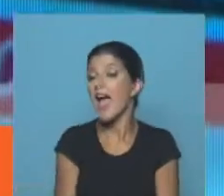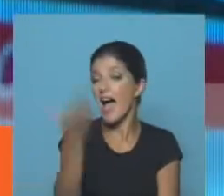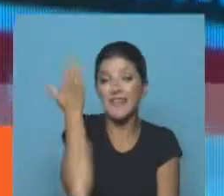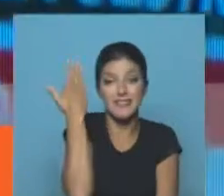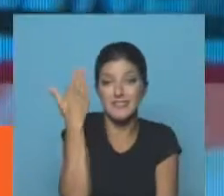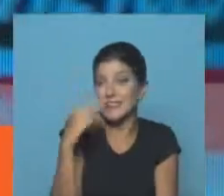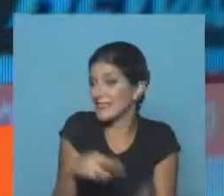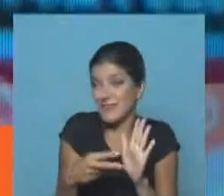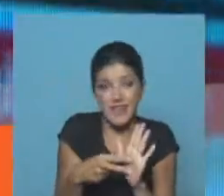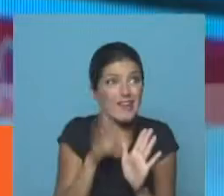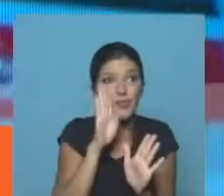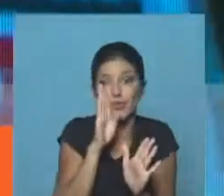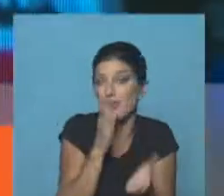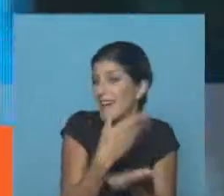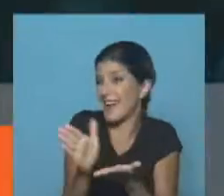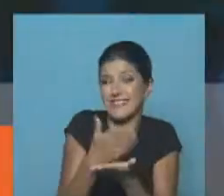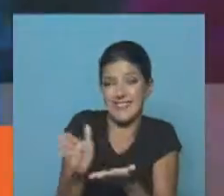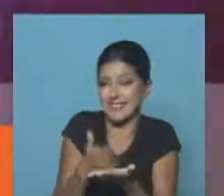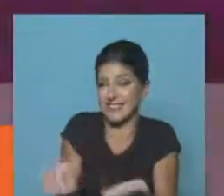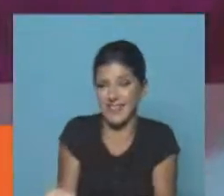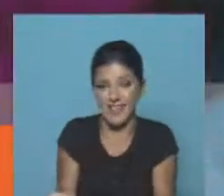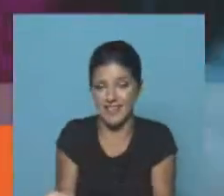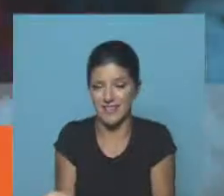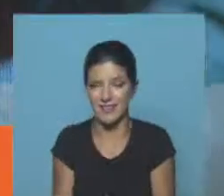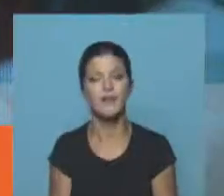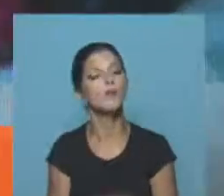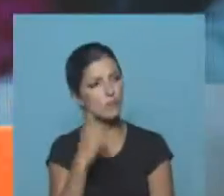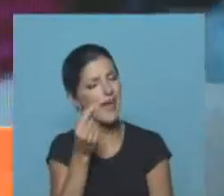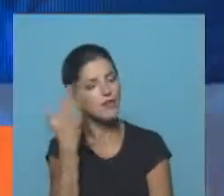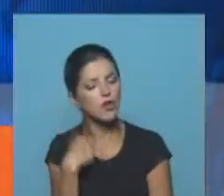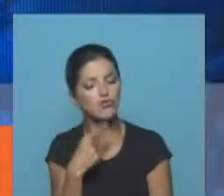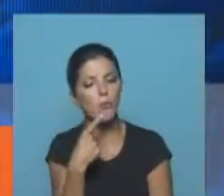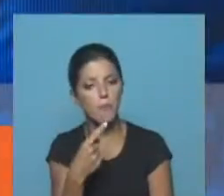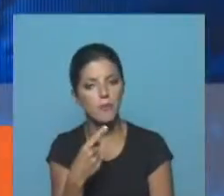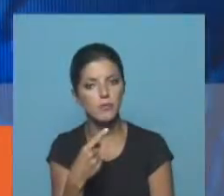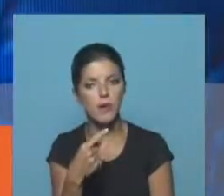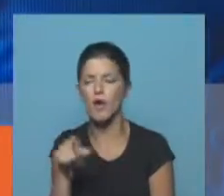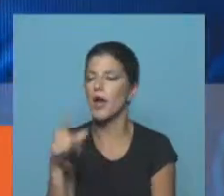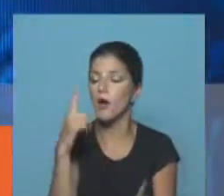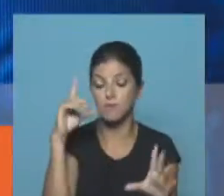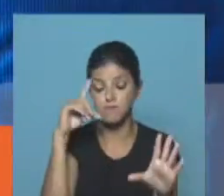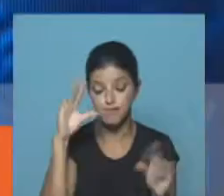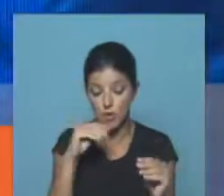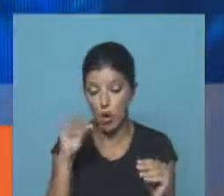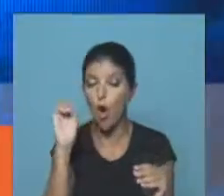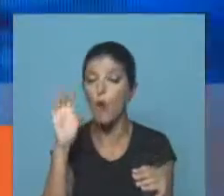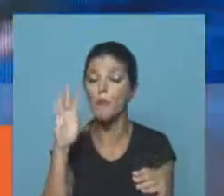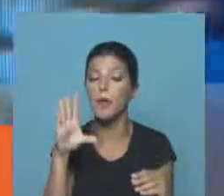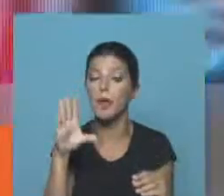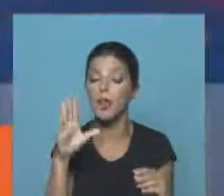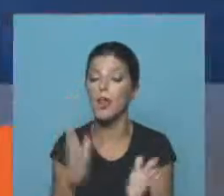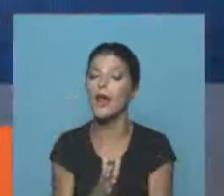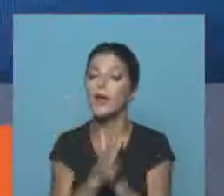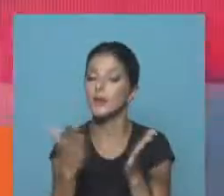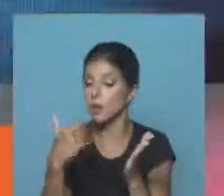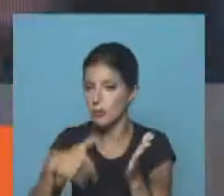racista. Necesariamente, Sí, porque ¿qué más? El otro día yo justamente mencionaba que está ahora no me voy a acordar el nombre de un académico que está en un libro de